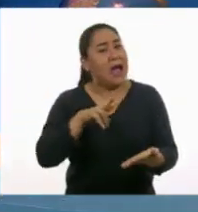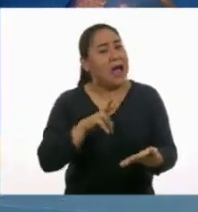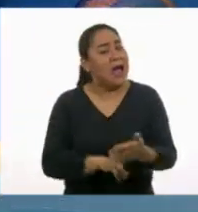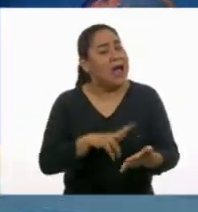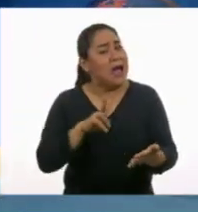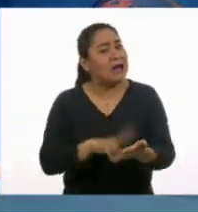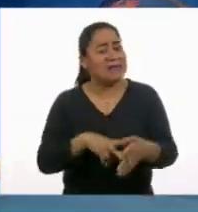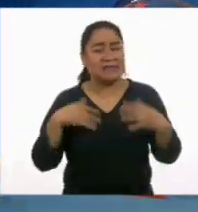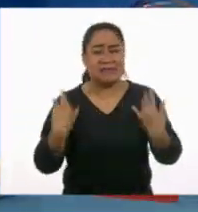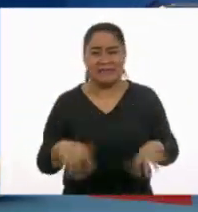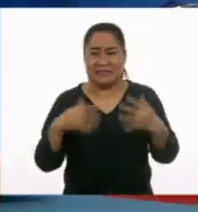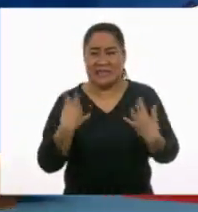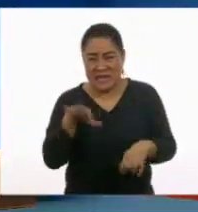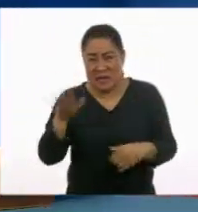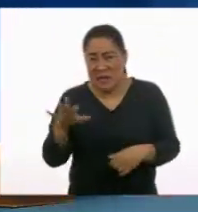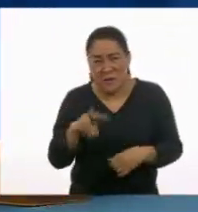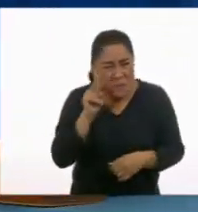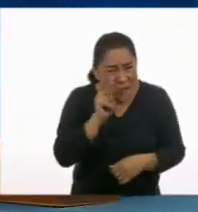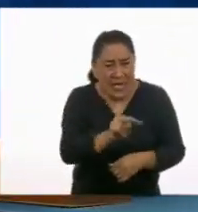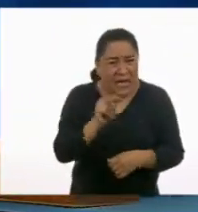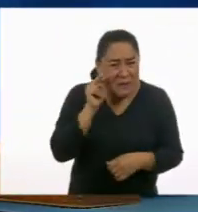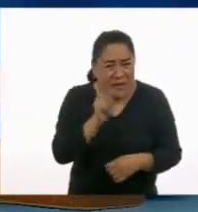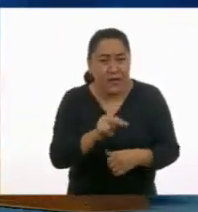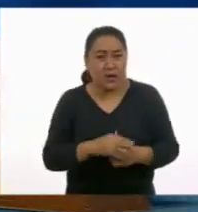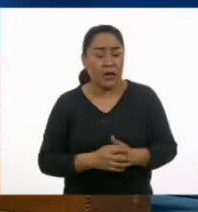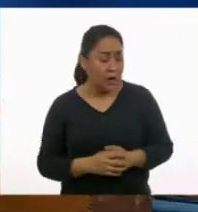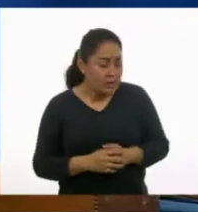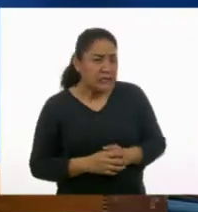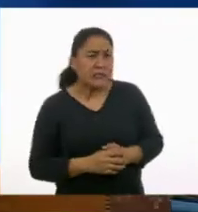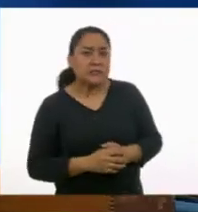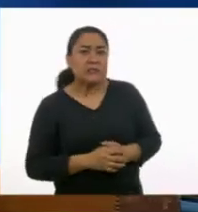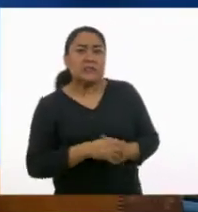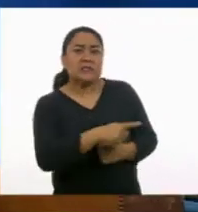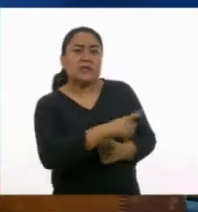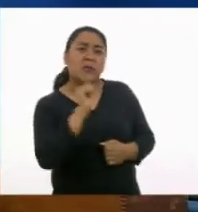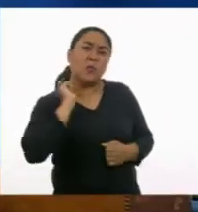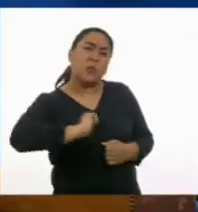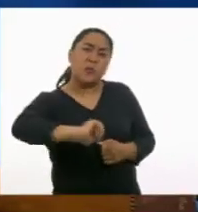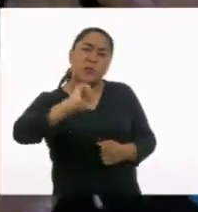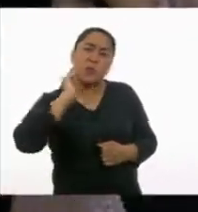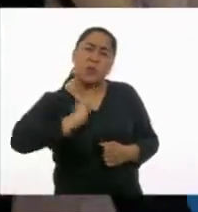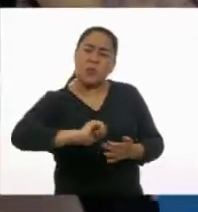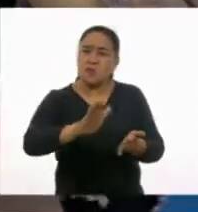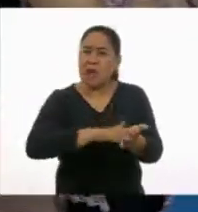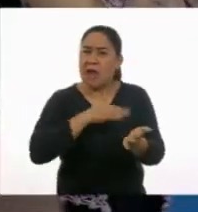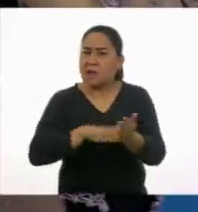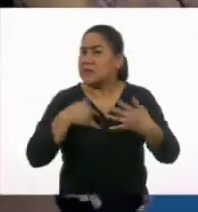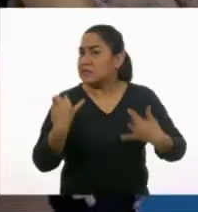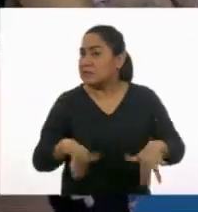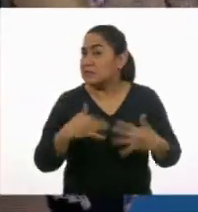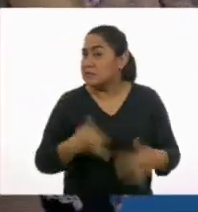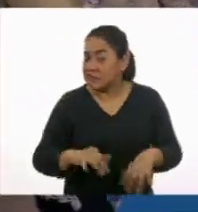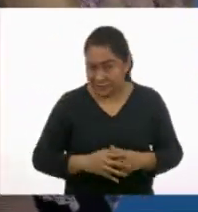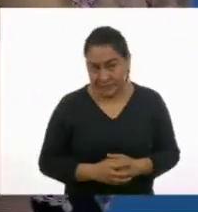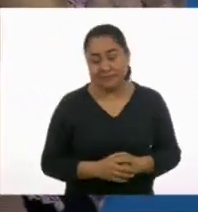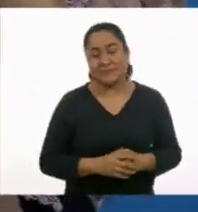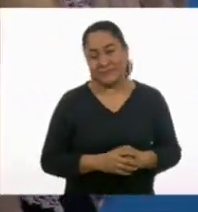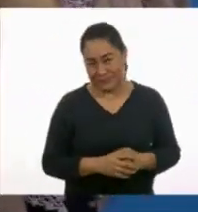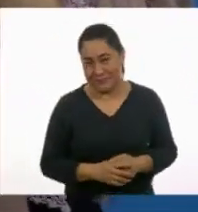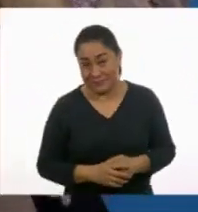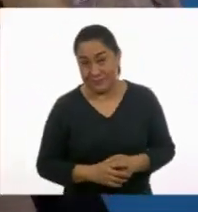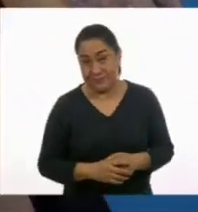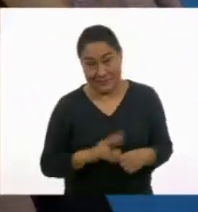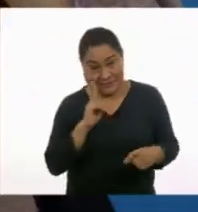valiosísimo. Mira, mira. A ver, mira. Se ven muy antiguos esos papeles. Sí. Aquí, en